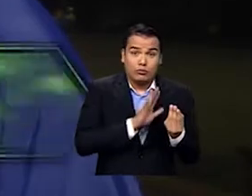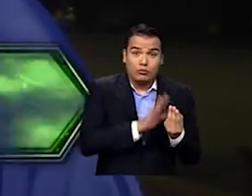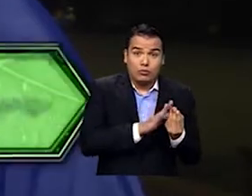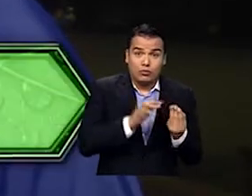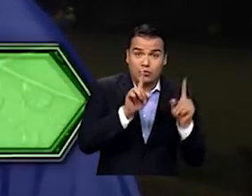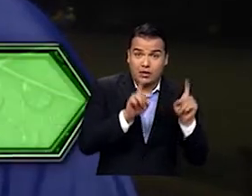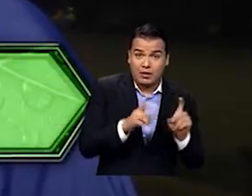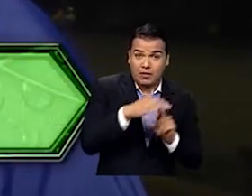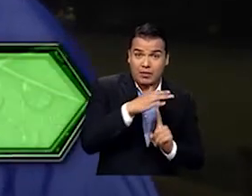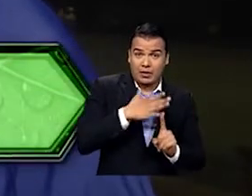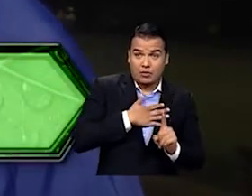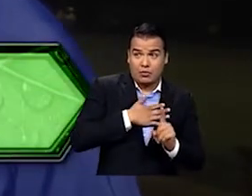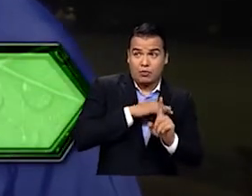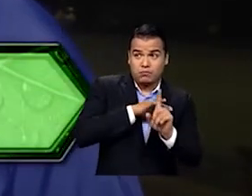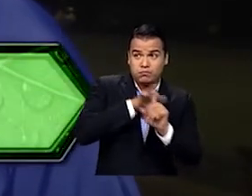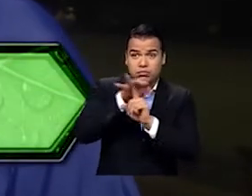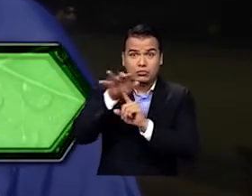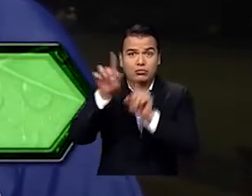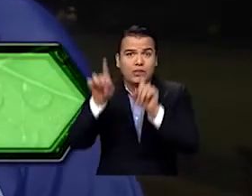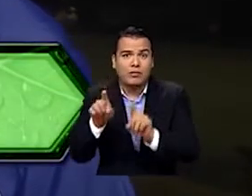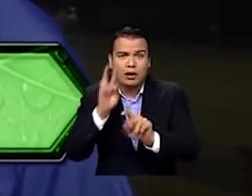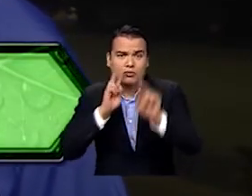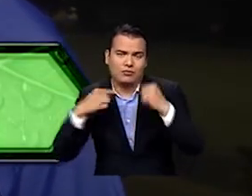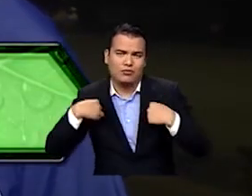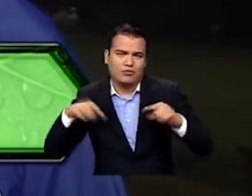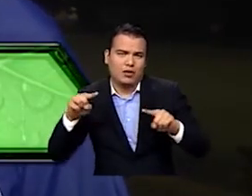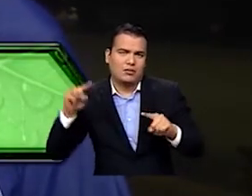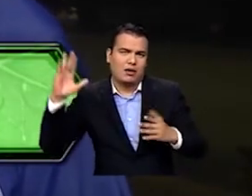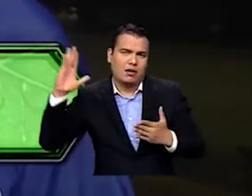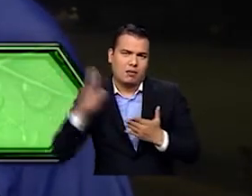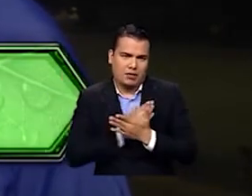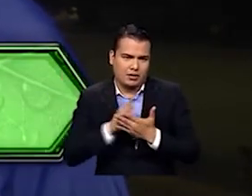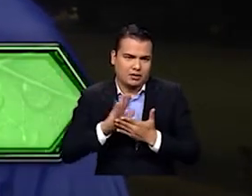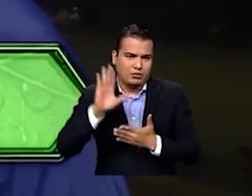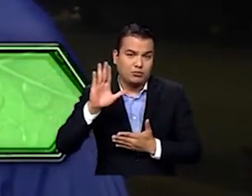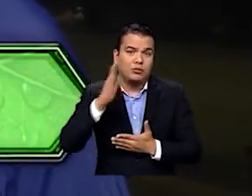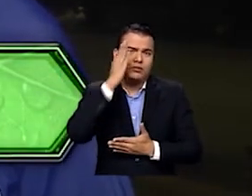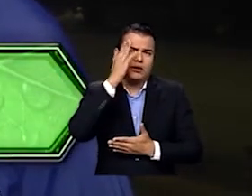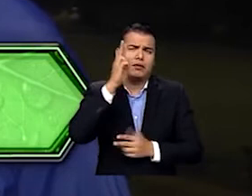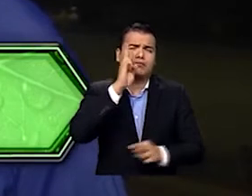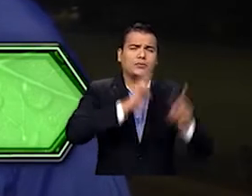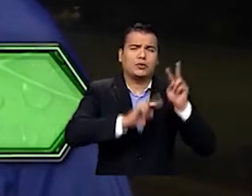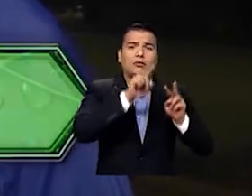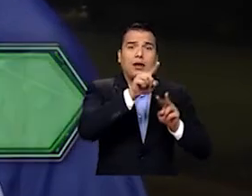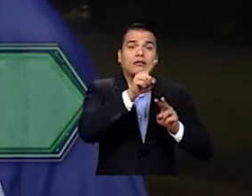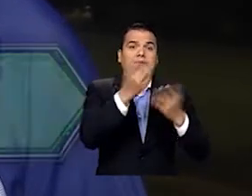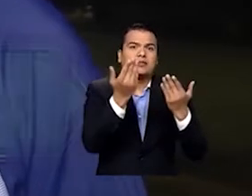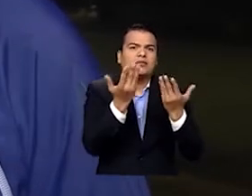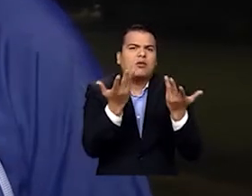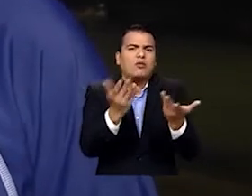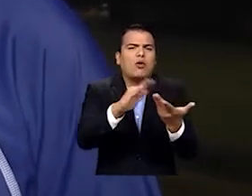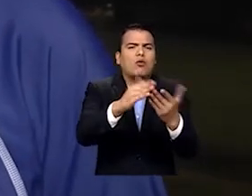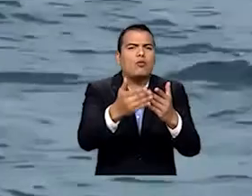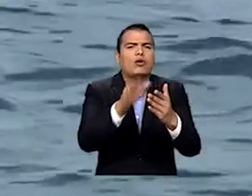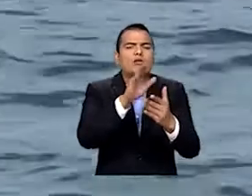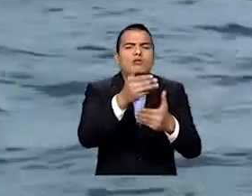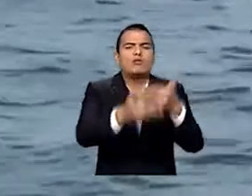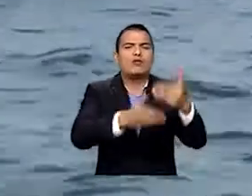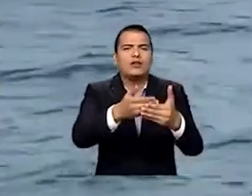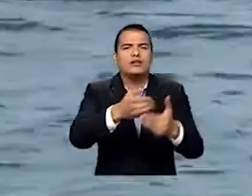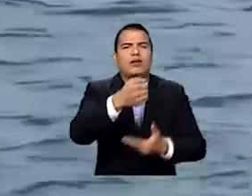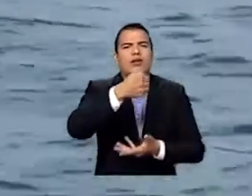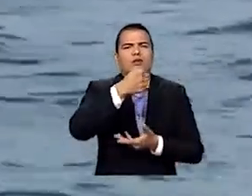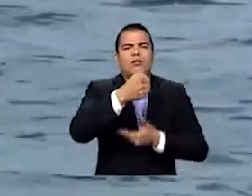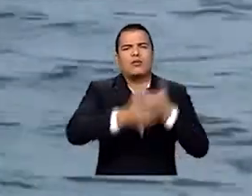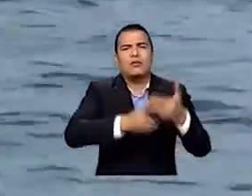injerencia en la parte turística, pero sí, siempre hemos creído que el turismo sirve para apoyar a las comunidades en todos los procesos